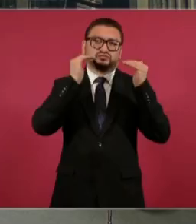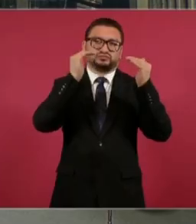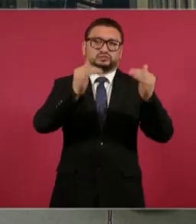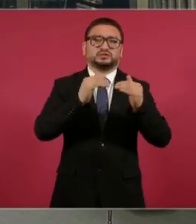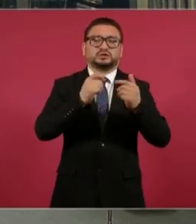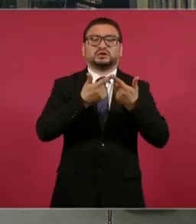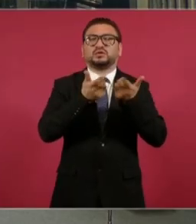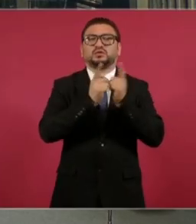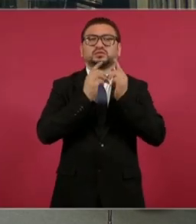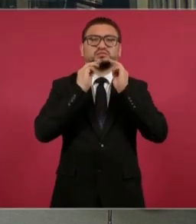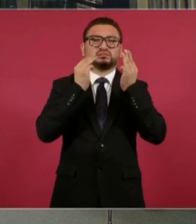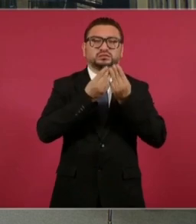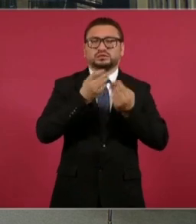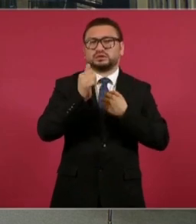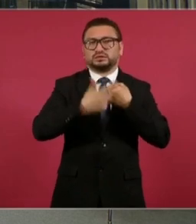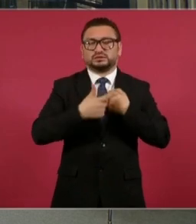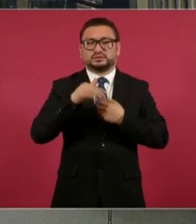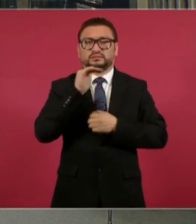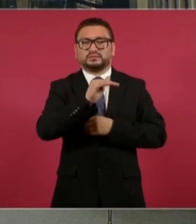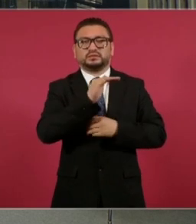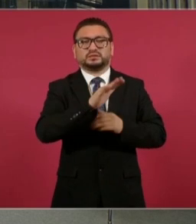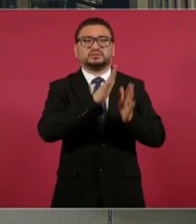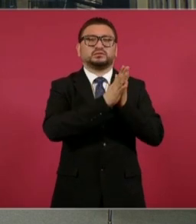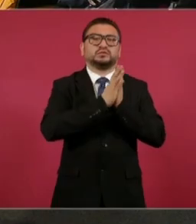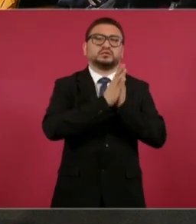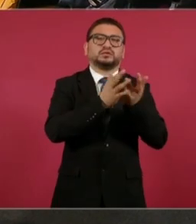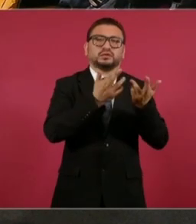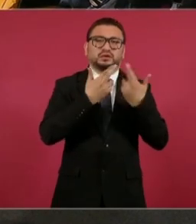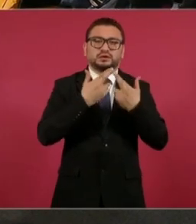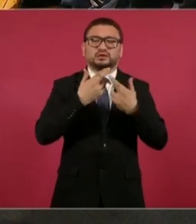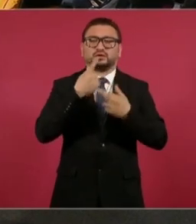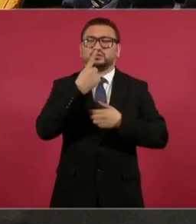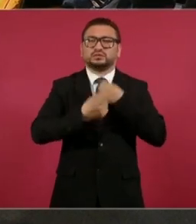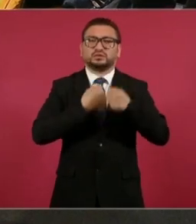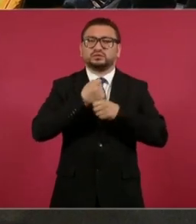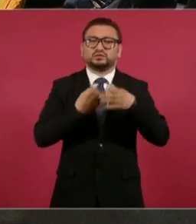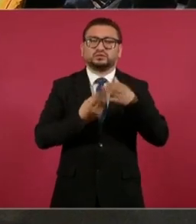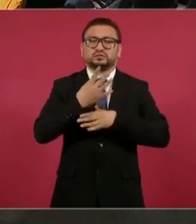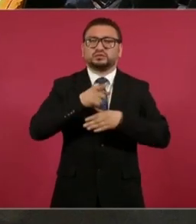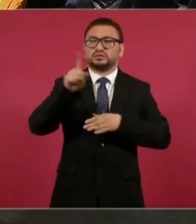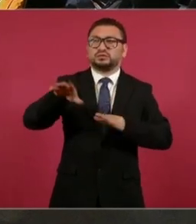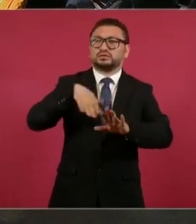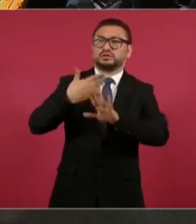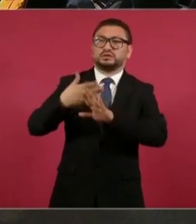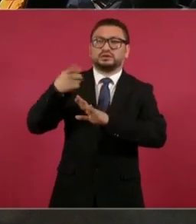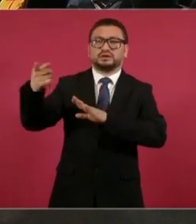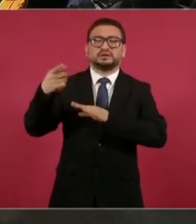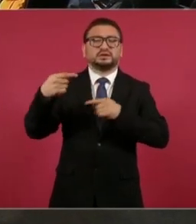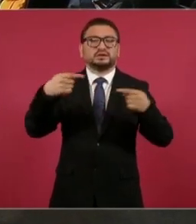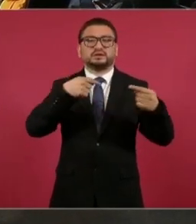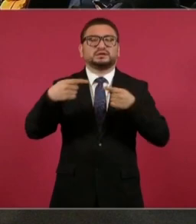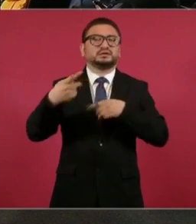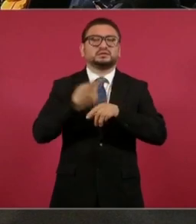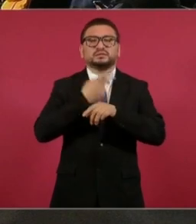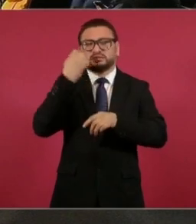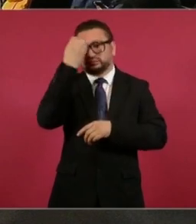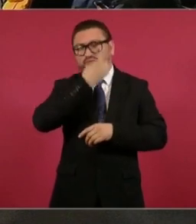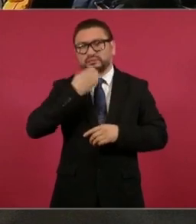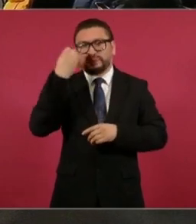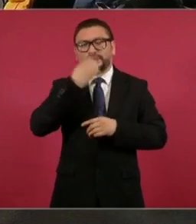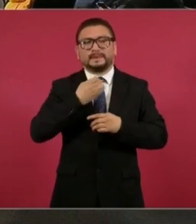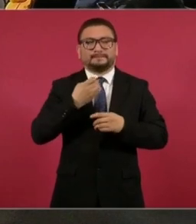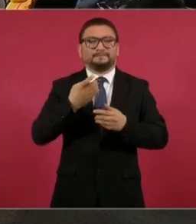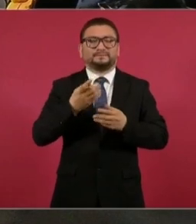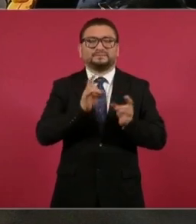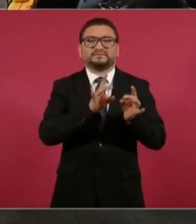algún cártel y eh que piden como regalo de año nuevo que se elimine Al criminal contrario qué es lo que han analizado qué es lo que encuentran y